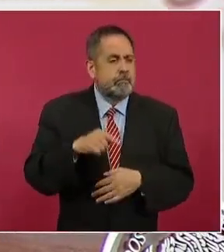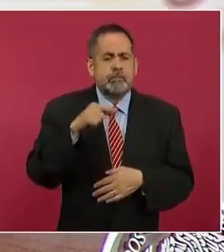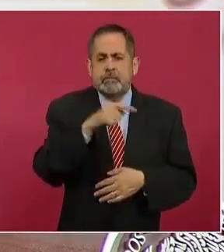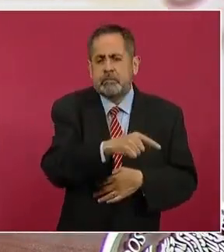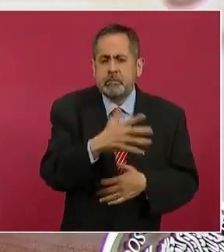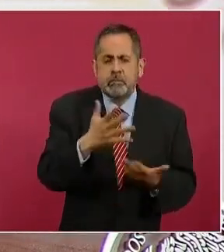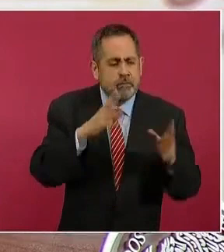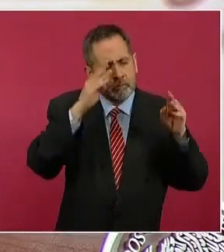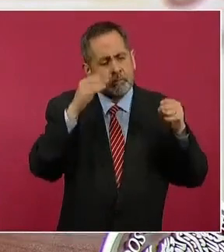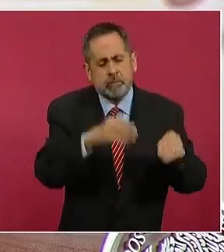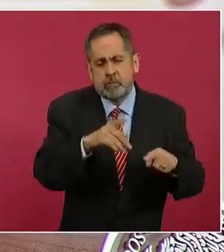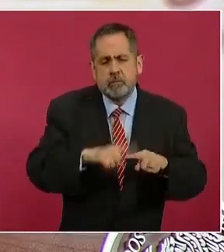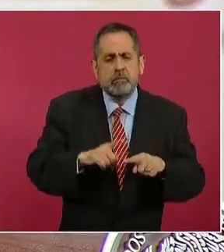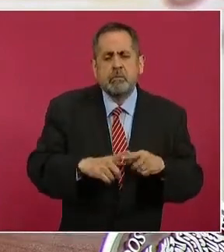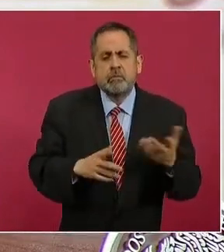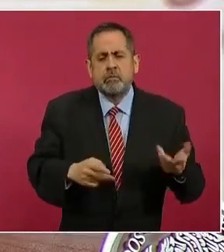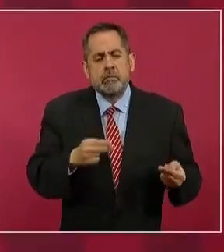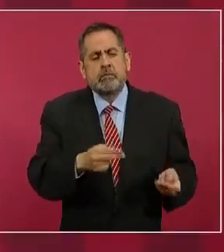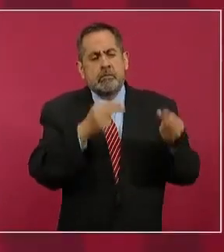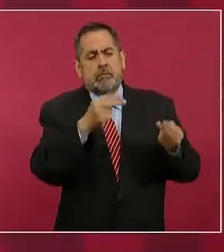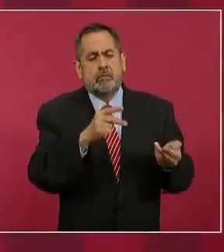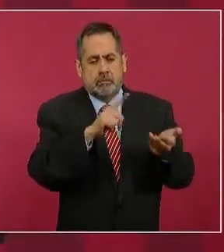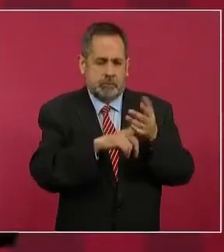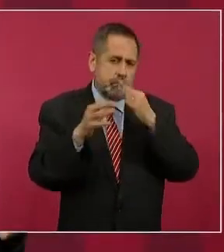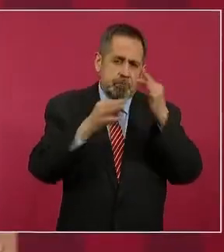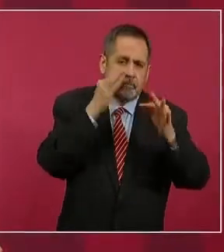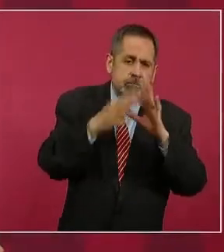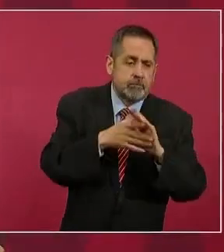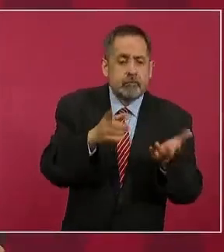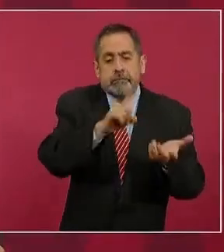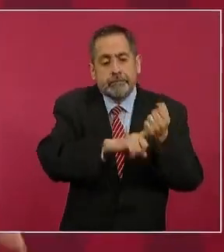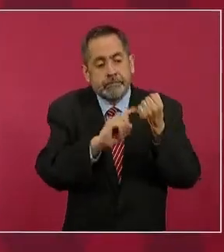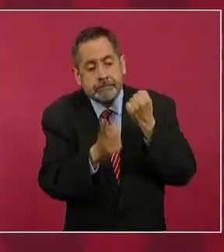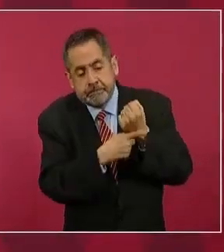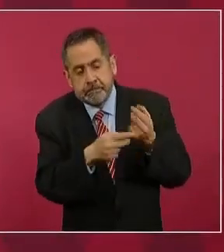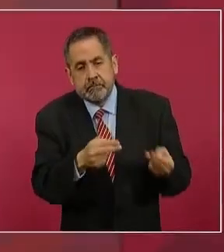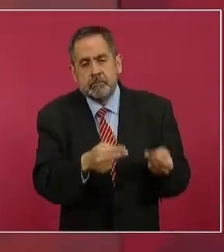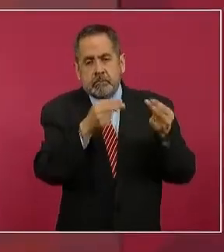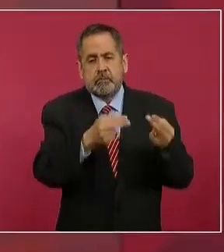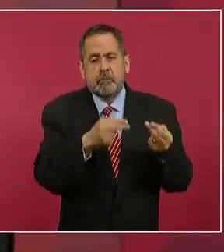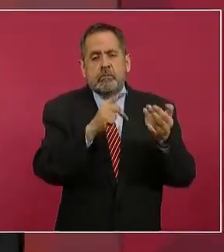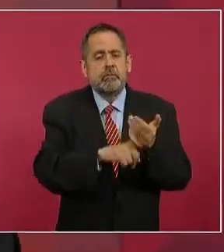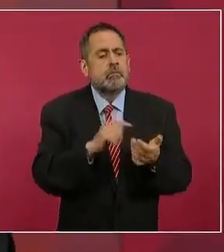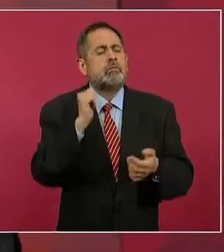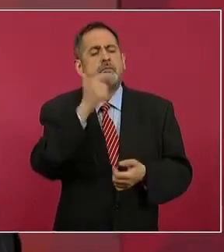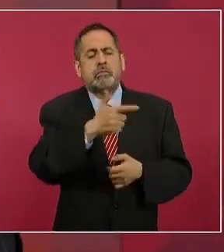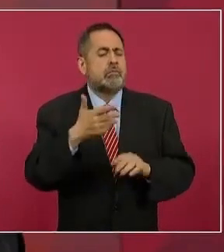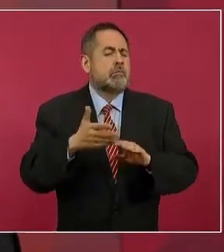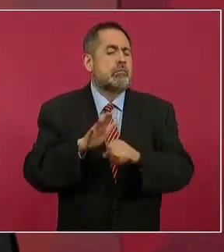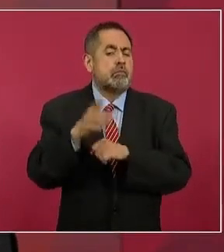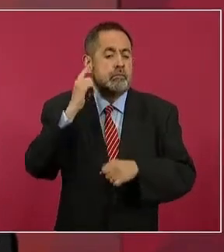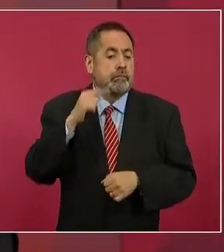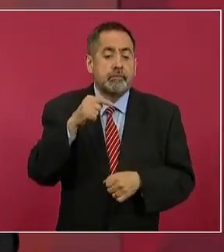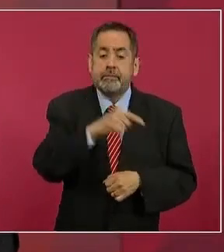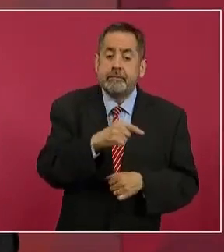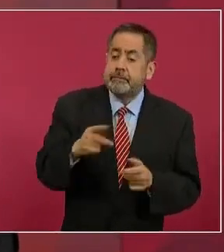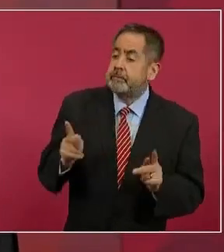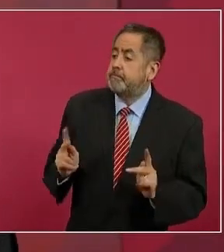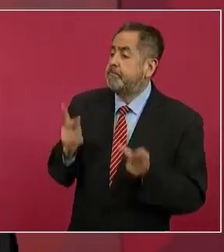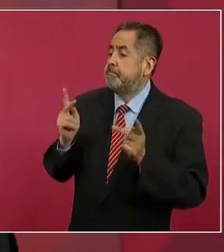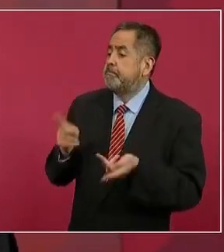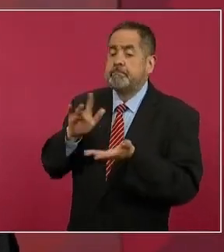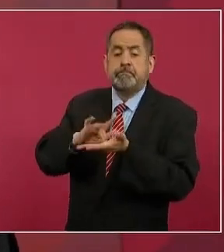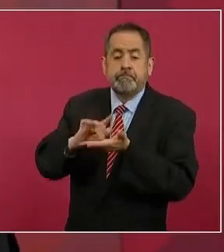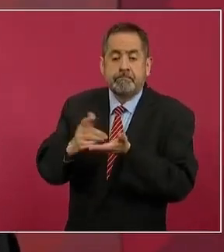dedican? Además de los medios, ¿a qué se dedicaban? A vender